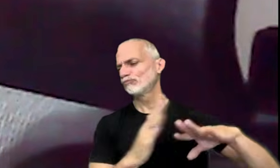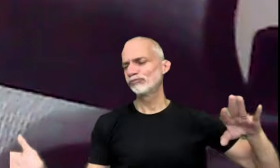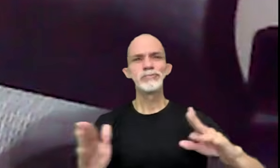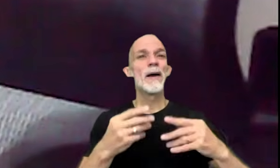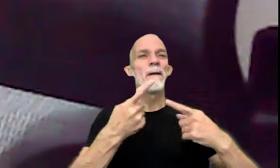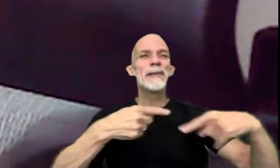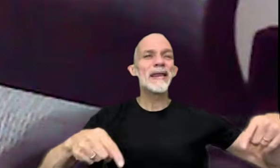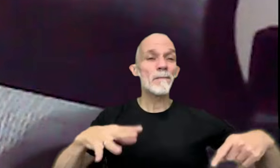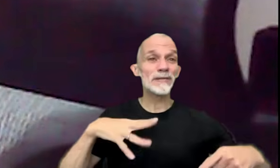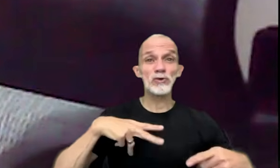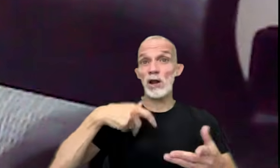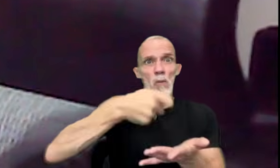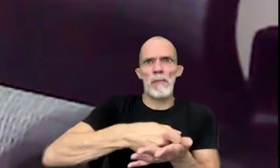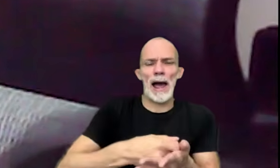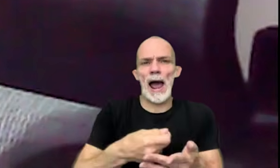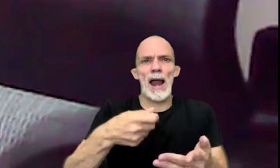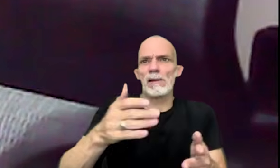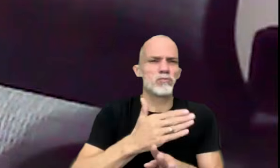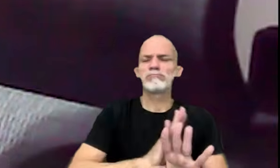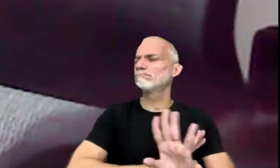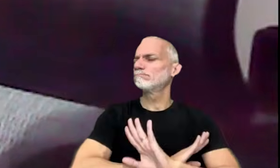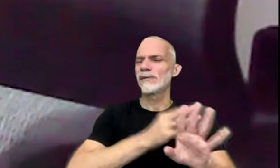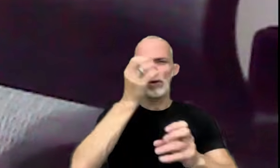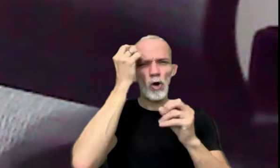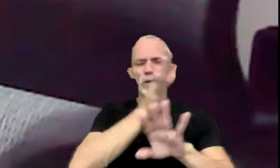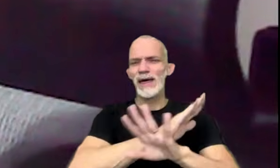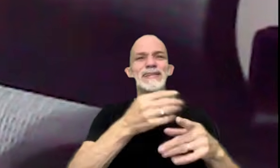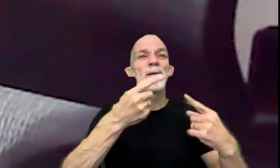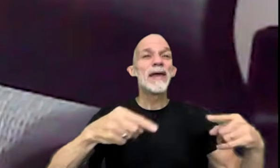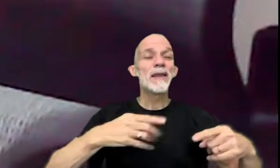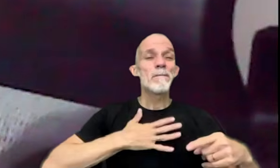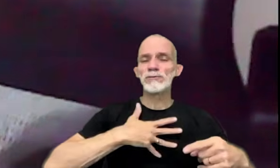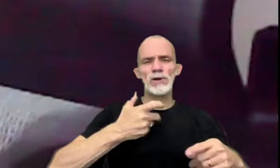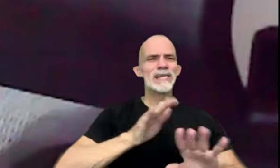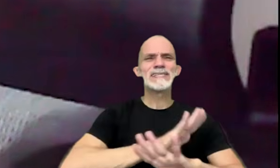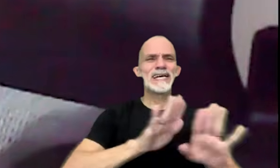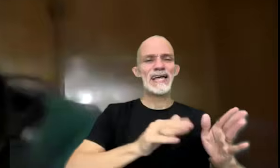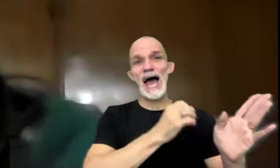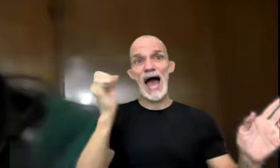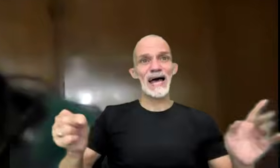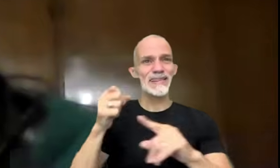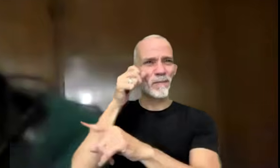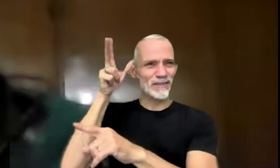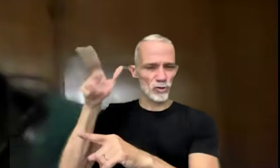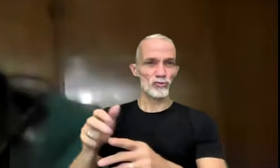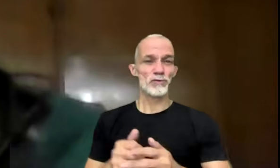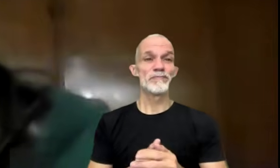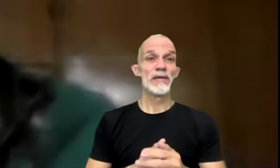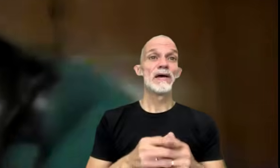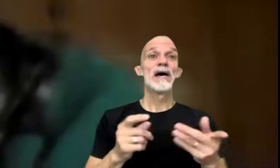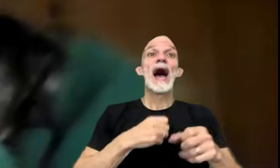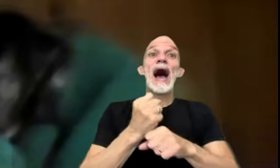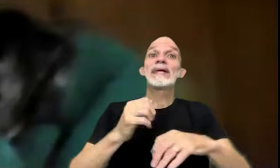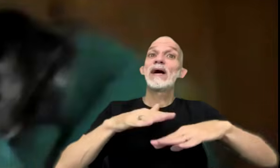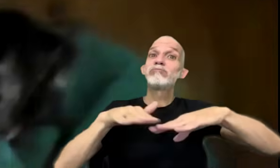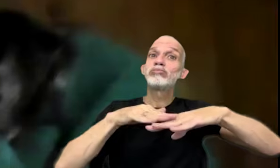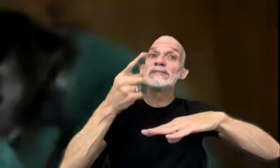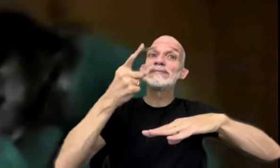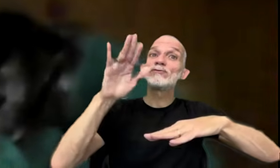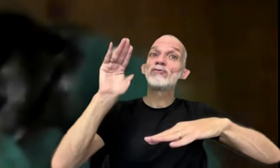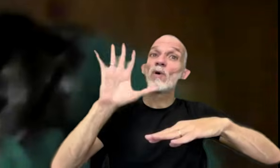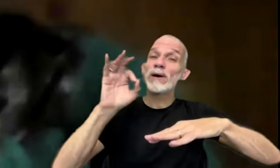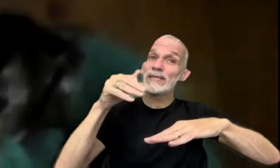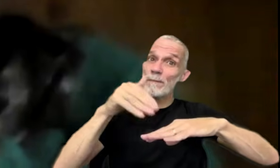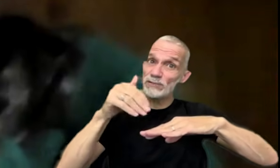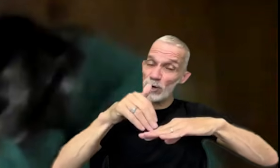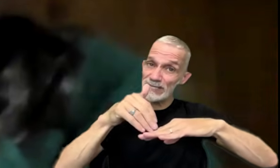Ni bienes personales, ni pagar anticipos, ni nada. Olvídate de bienes personales. Salvo que supere los ingresos brutos de 150